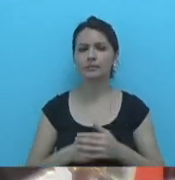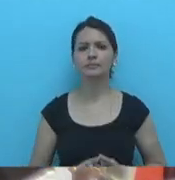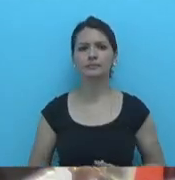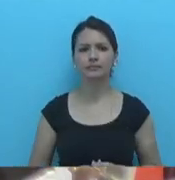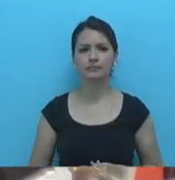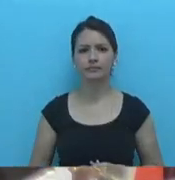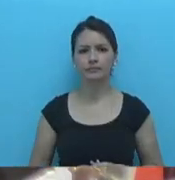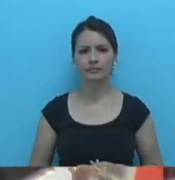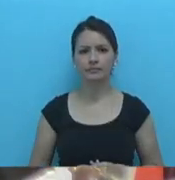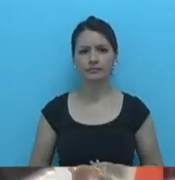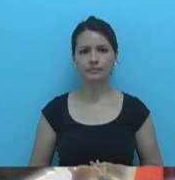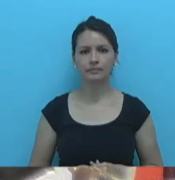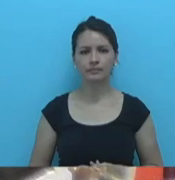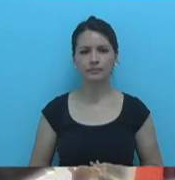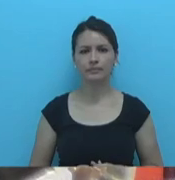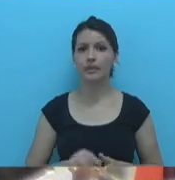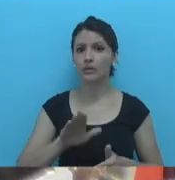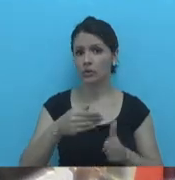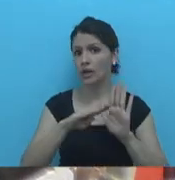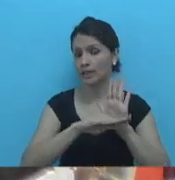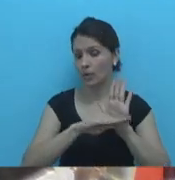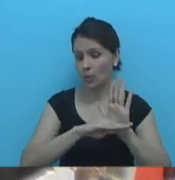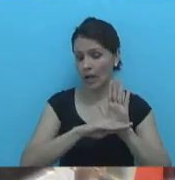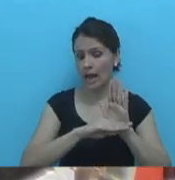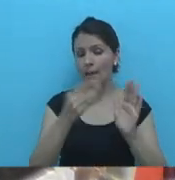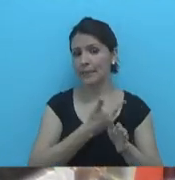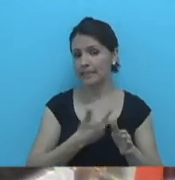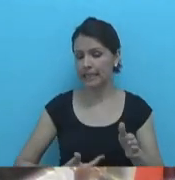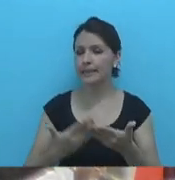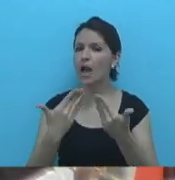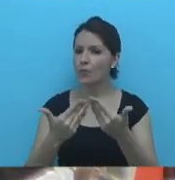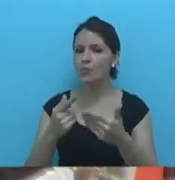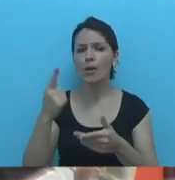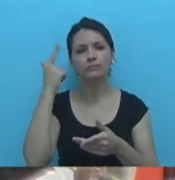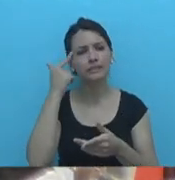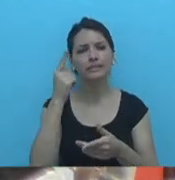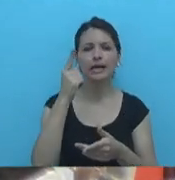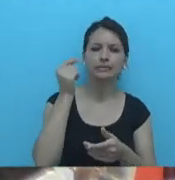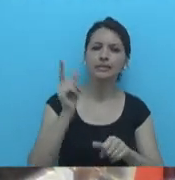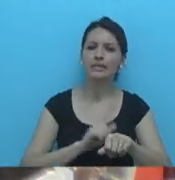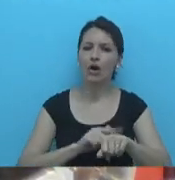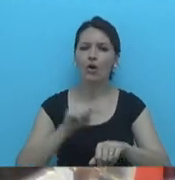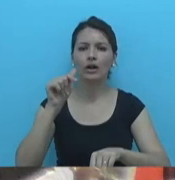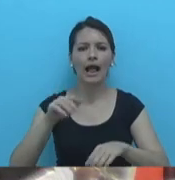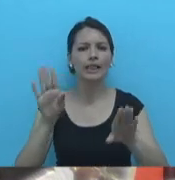la resolución autorizar a la Presidencia de la Cámara para que día y hora fije y acuerde la posibilidad de la realización de esta